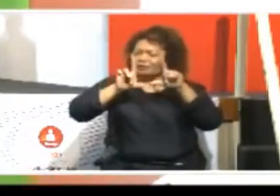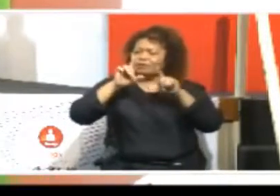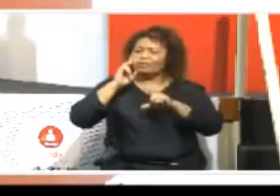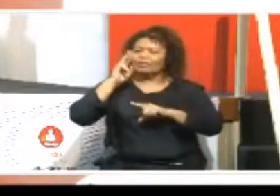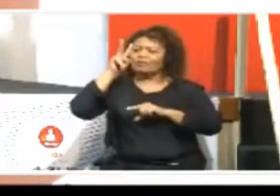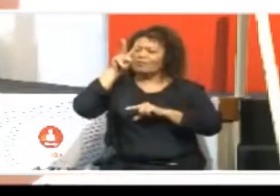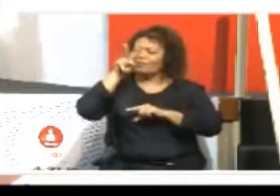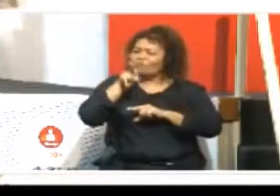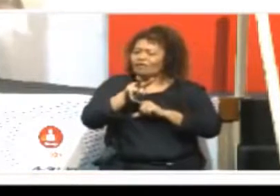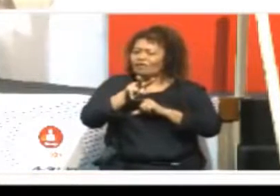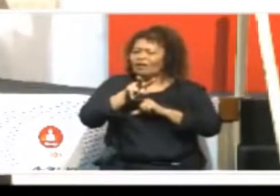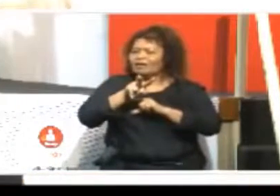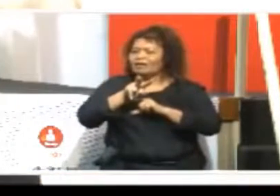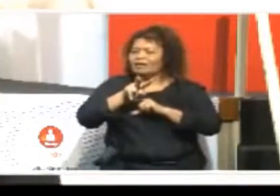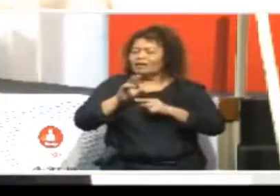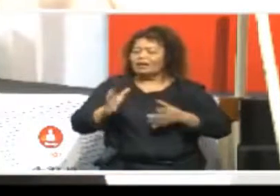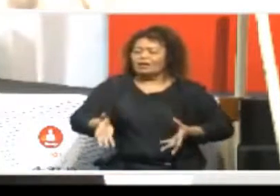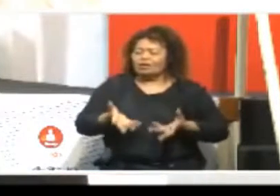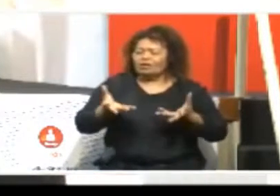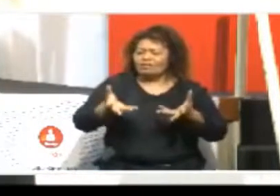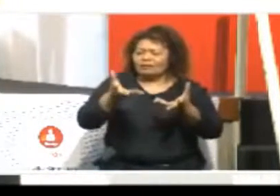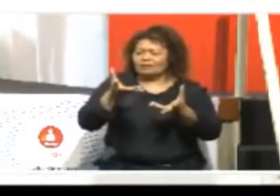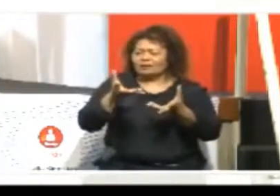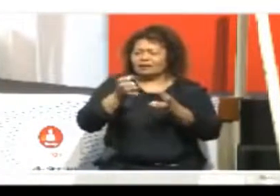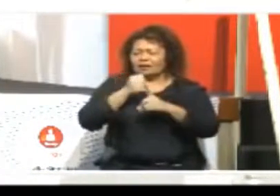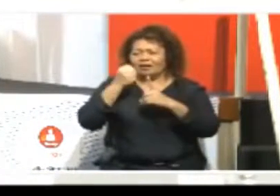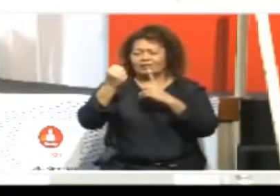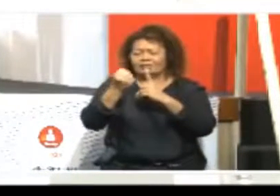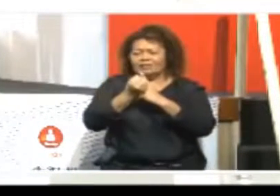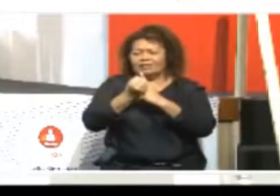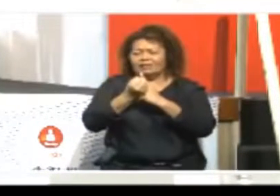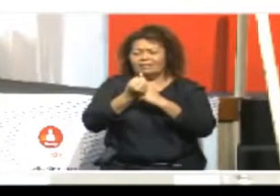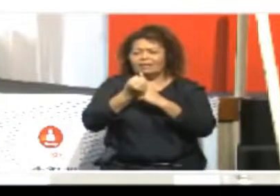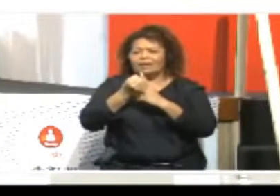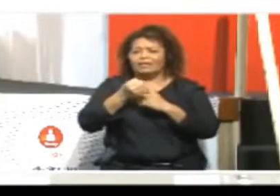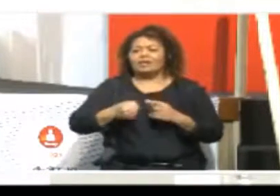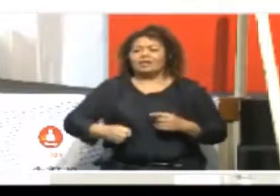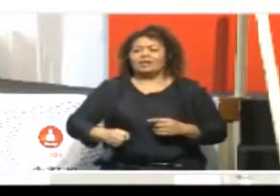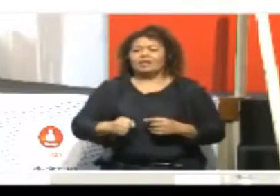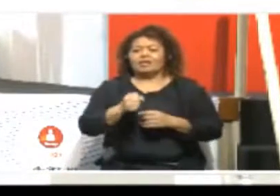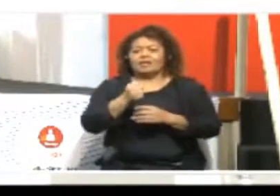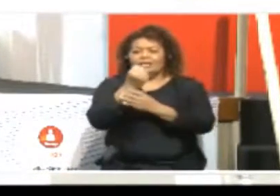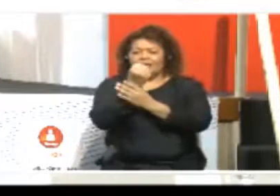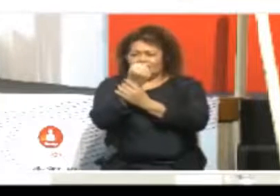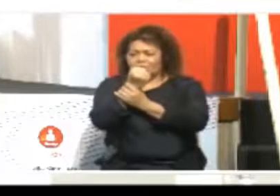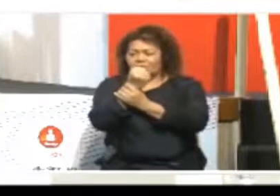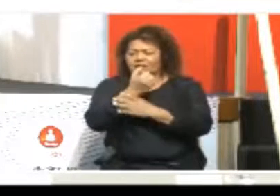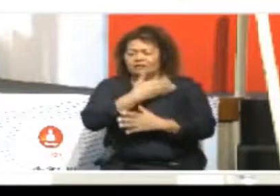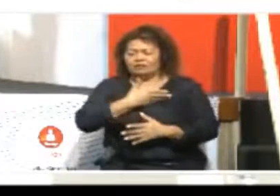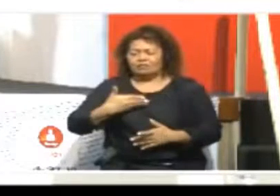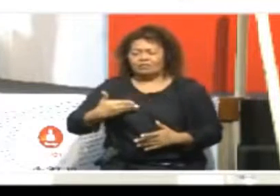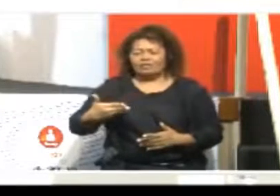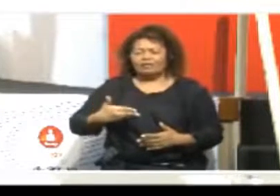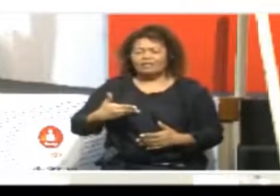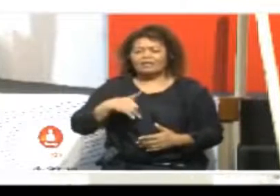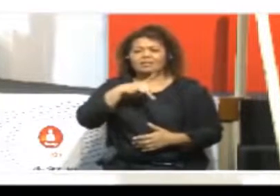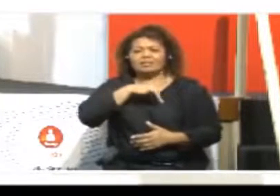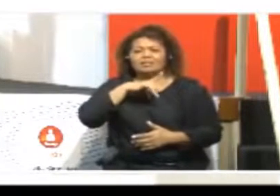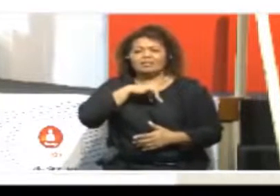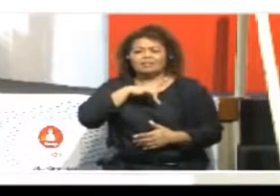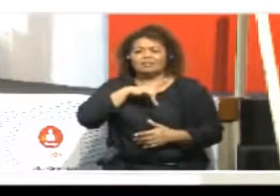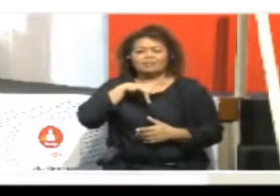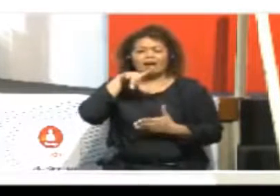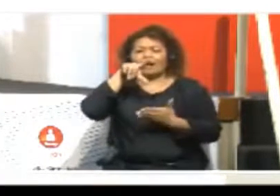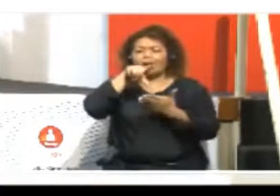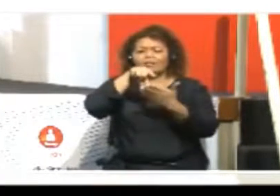En la gobernanza efectiva, lo que buscamos es que haya una mejor toma de decisiones, que haya un eficiente